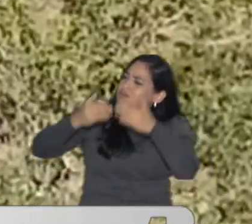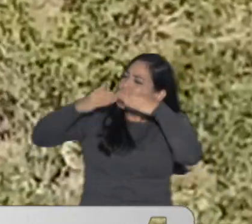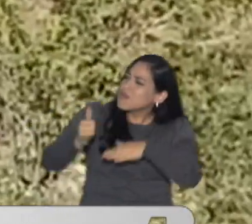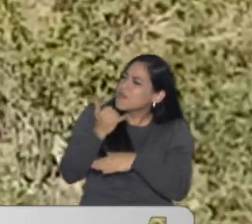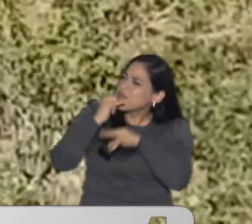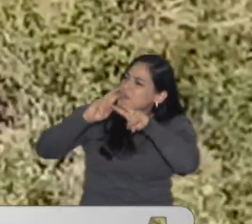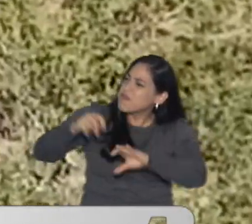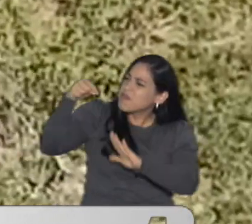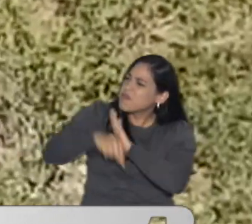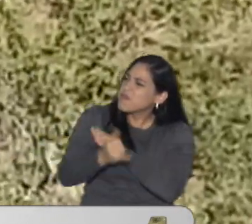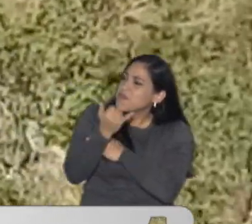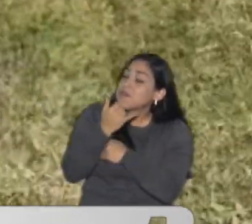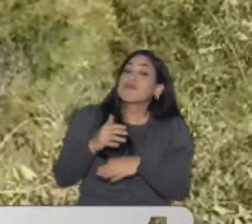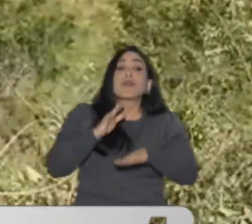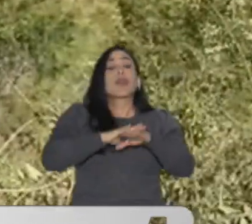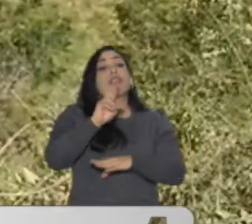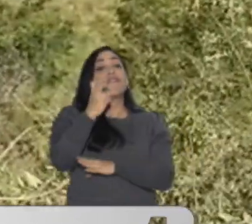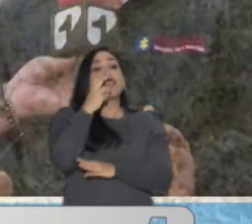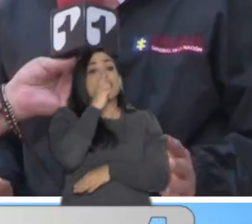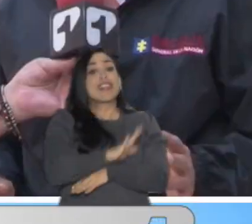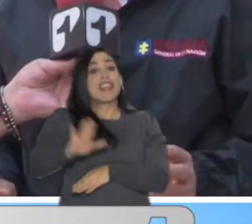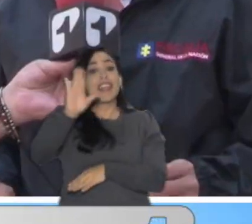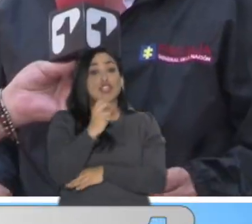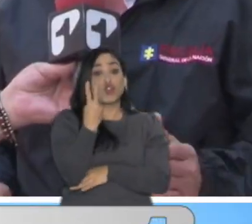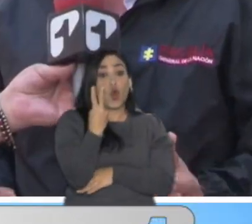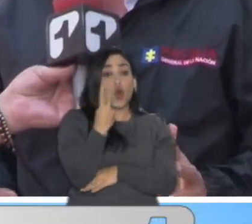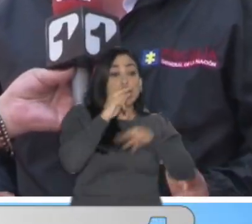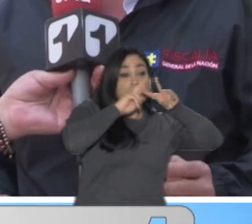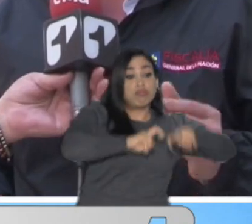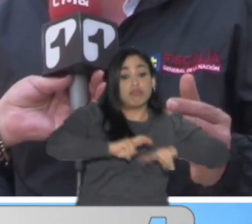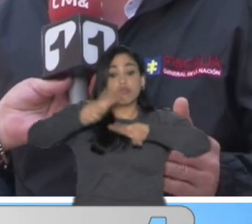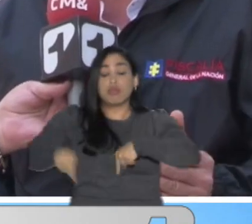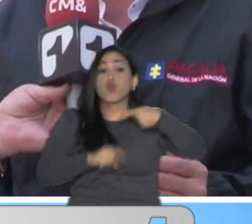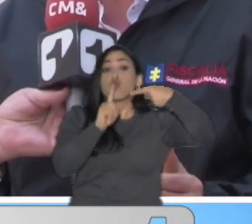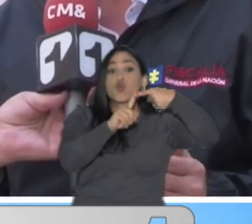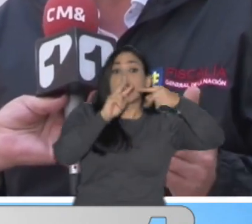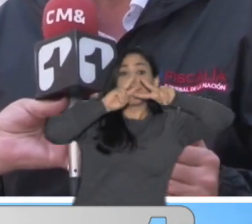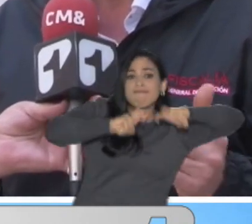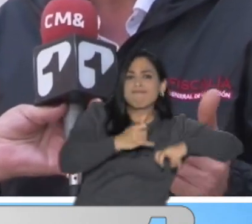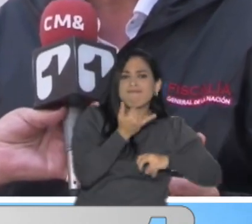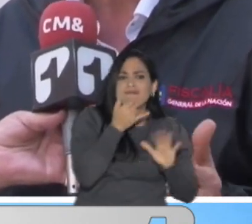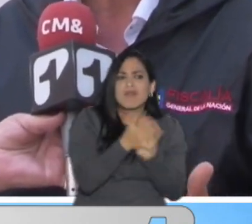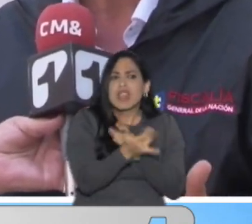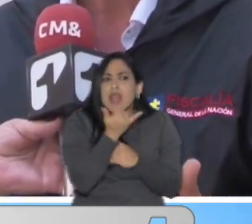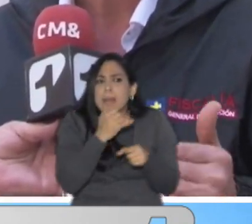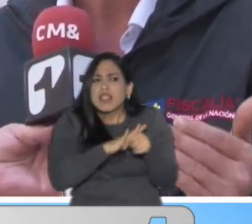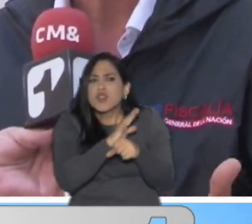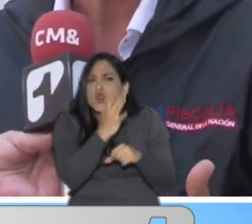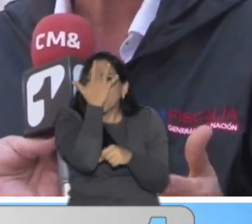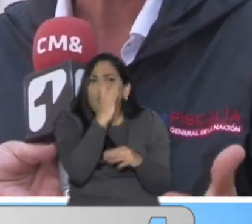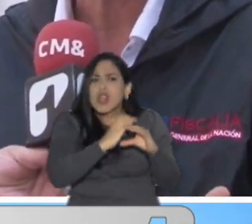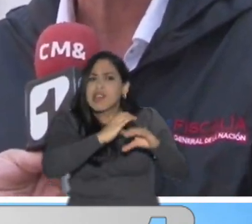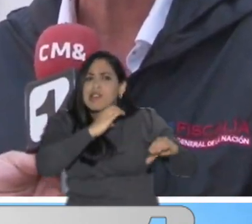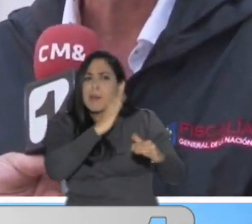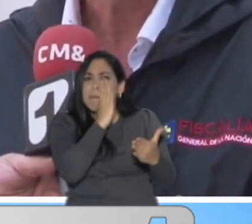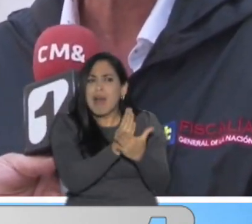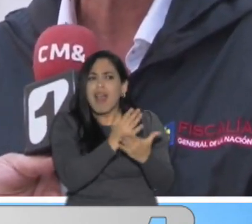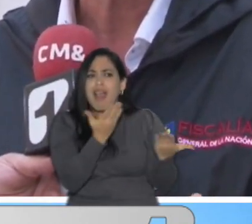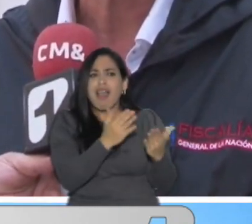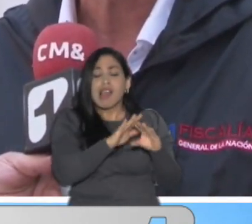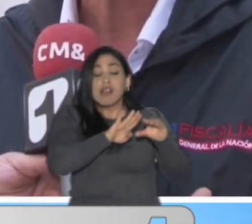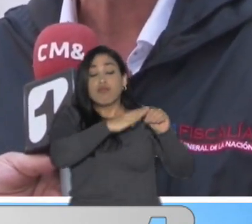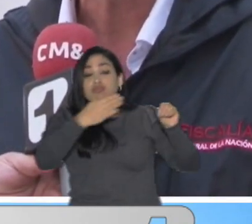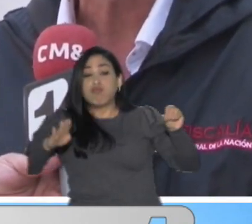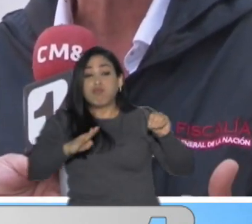días. La Fiscalía General de la Nación abre dos investigaciones. La una, a fin de determinar cuáles fueron las causas que originaron y motivaron